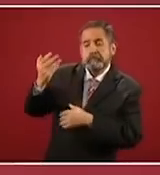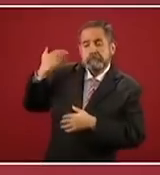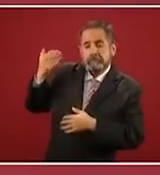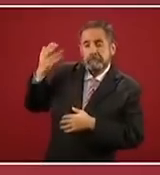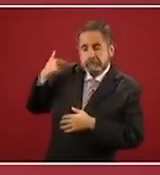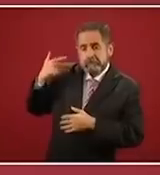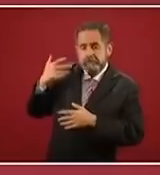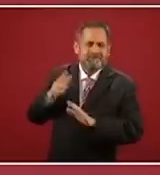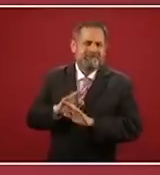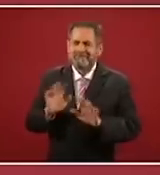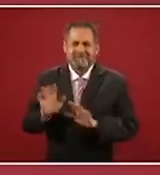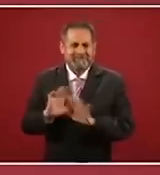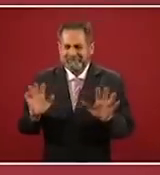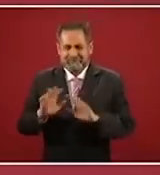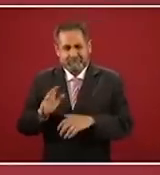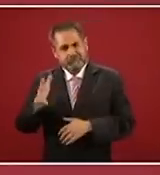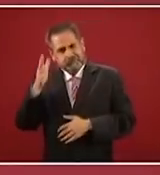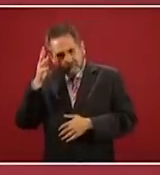pasado,